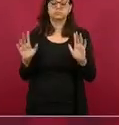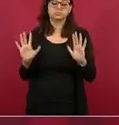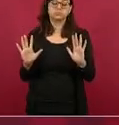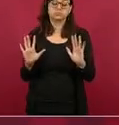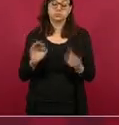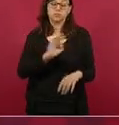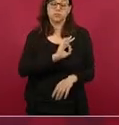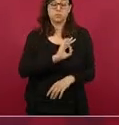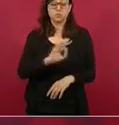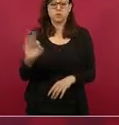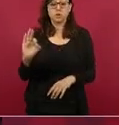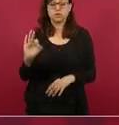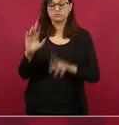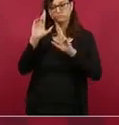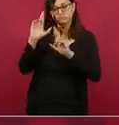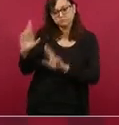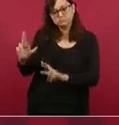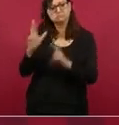y